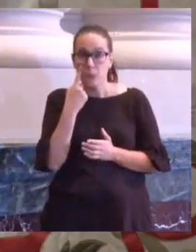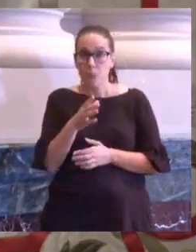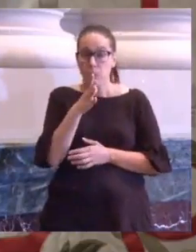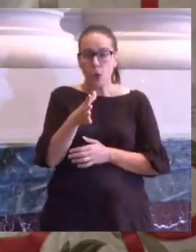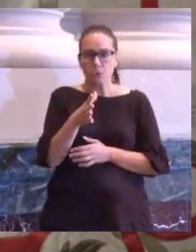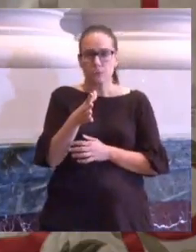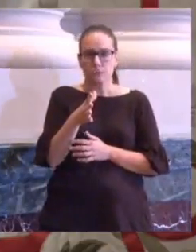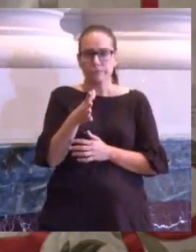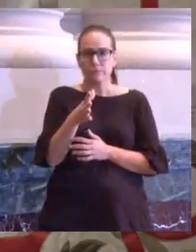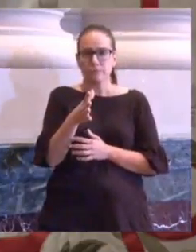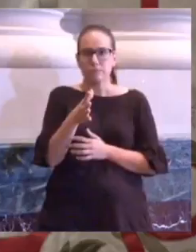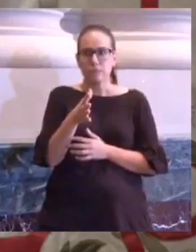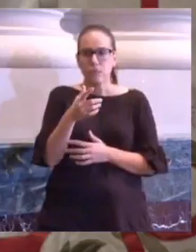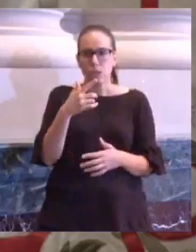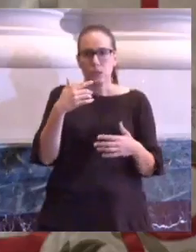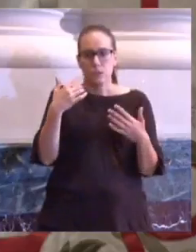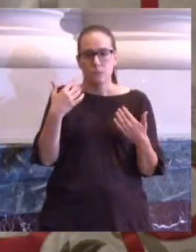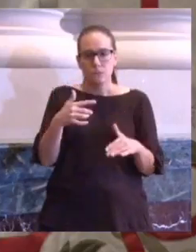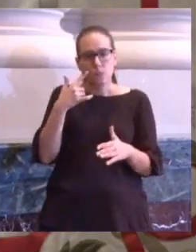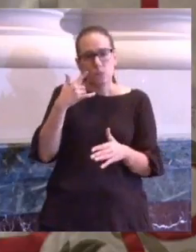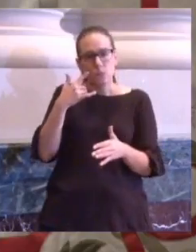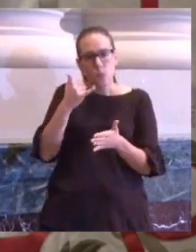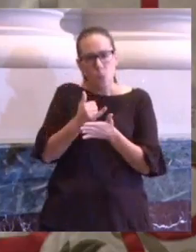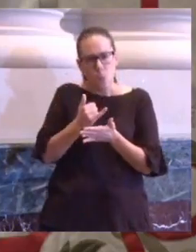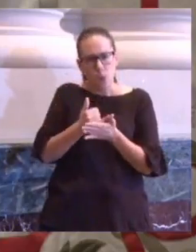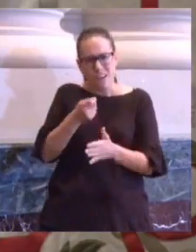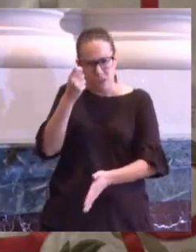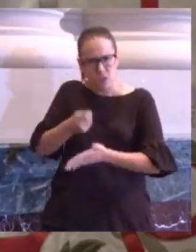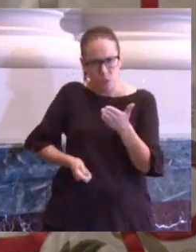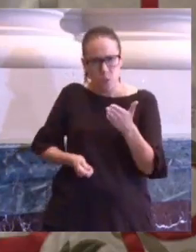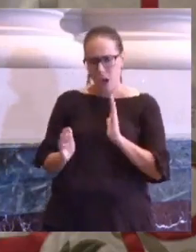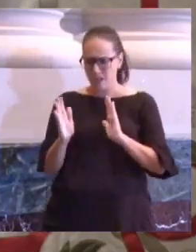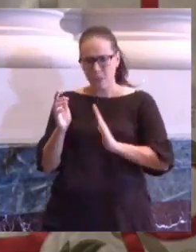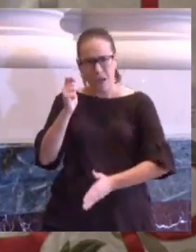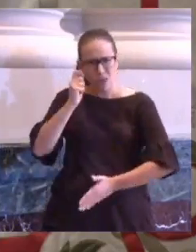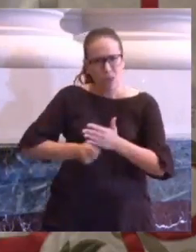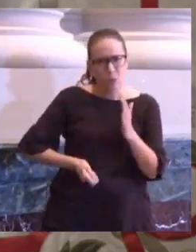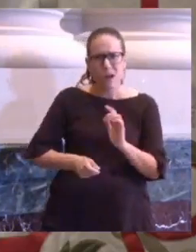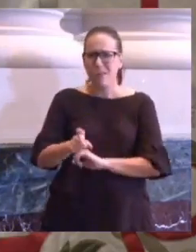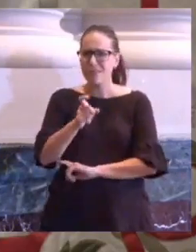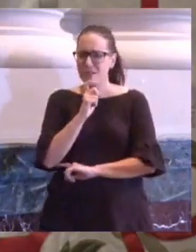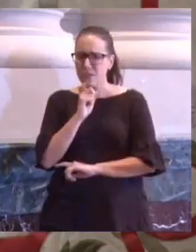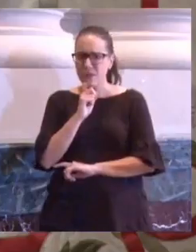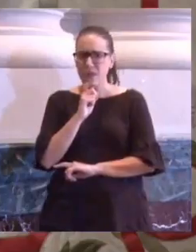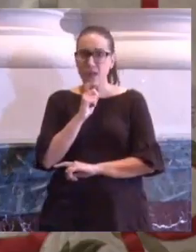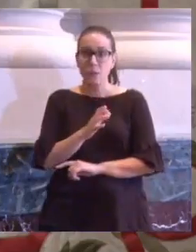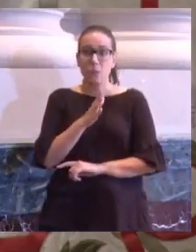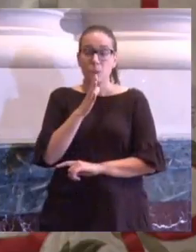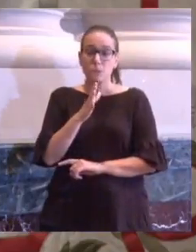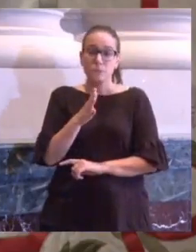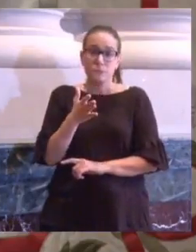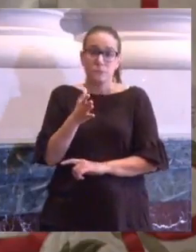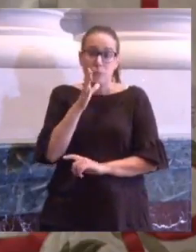sometido a una prueba absolutamente dura, difícil de sobrellevar por el